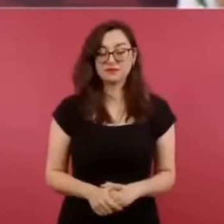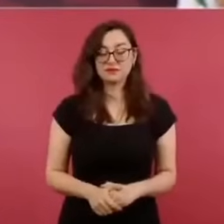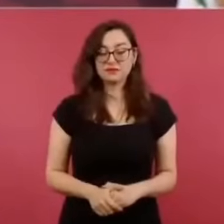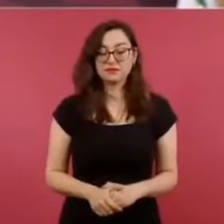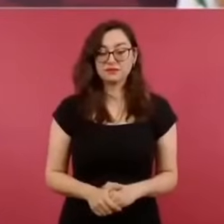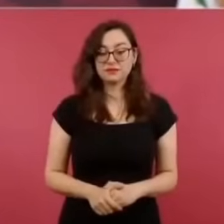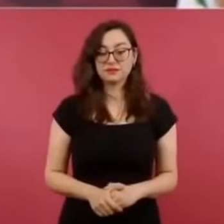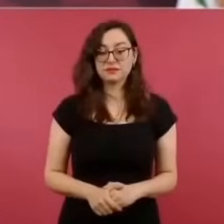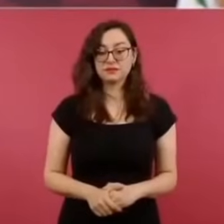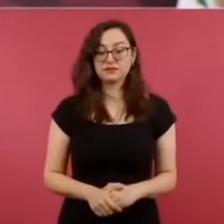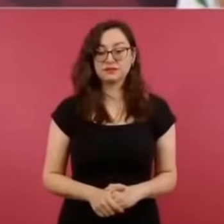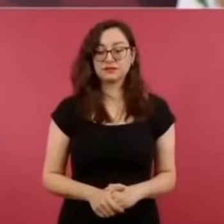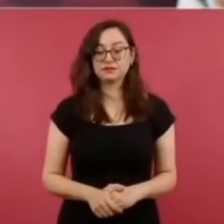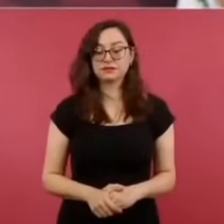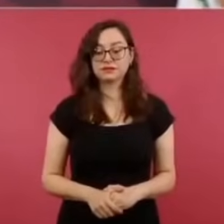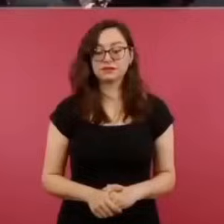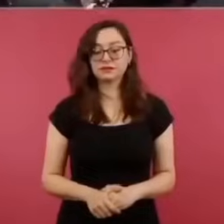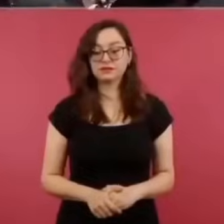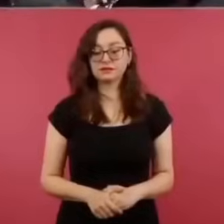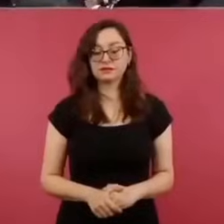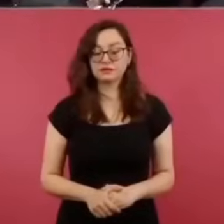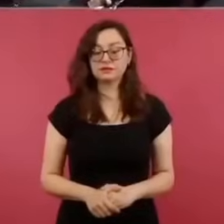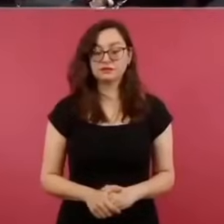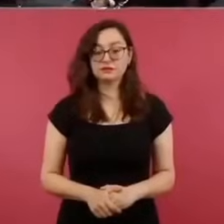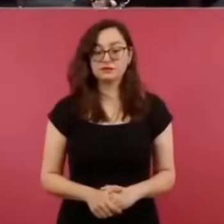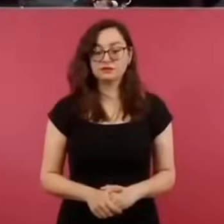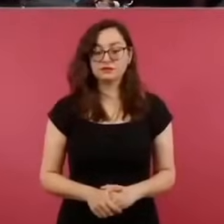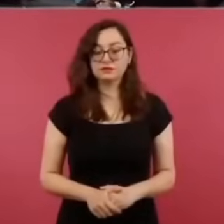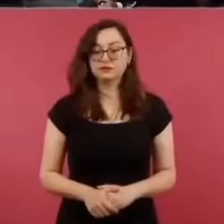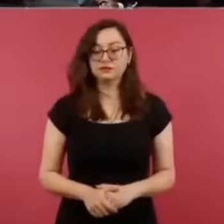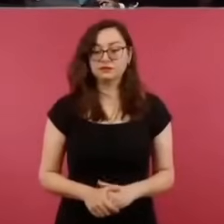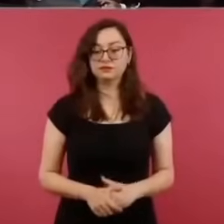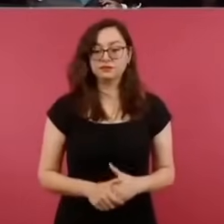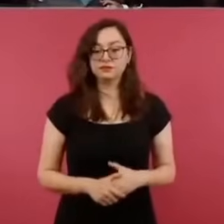con Fox y Calderón